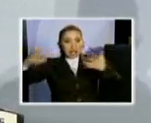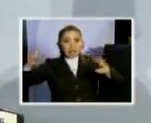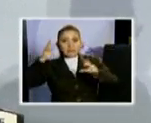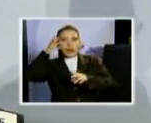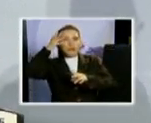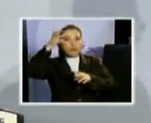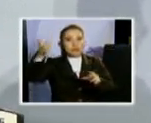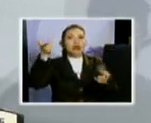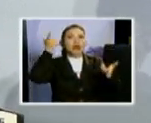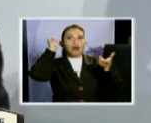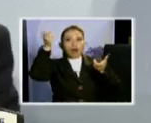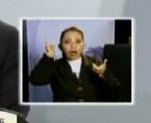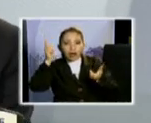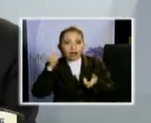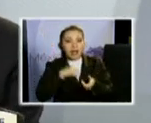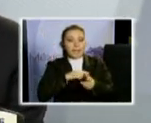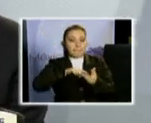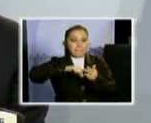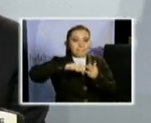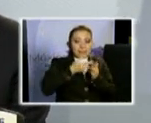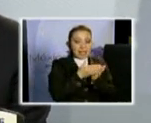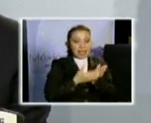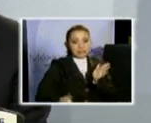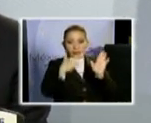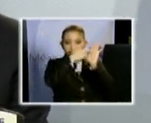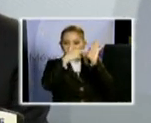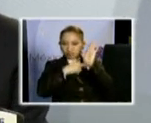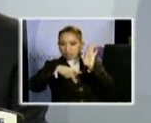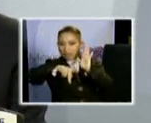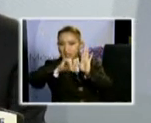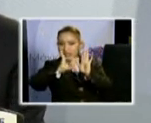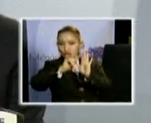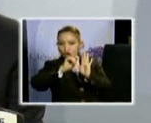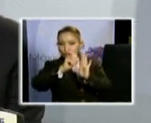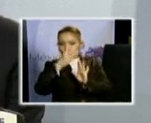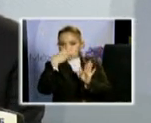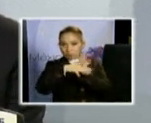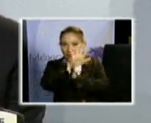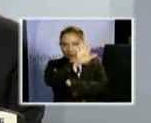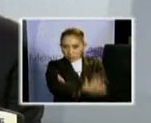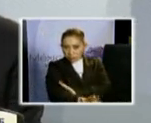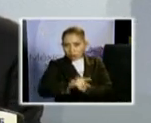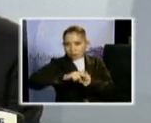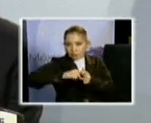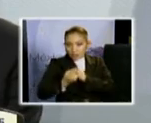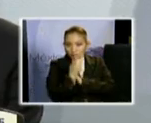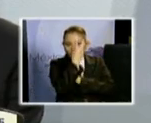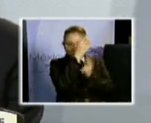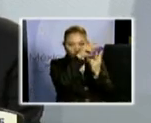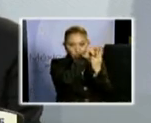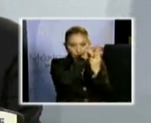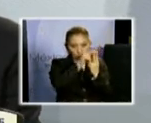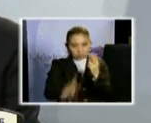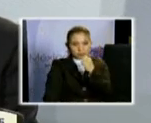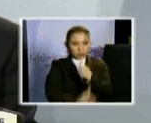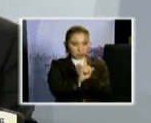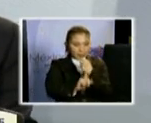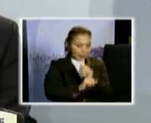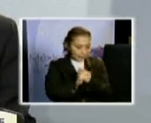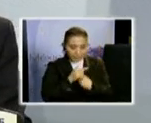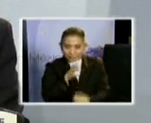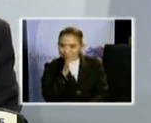expectativas generadas por la entrada en vigor del Protocolo de Kioto en 2005, surgieron dos principales obstáculos que